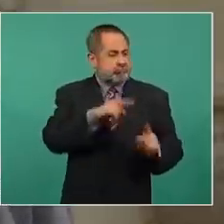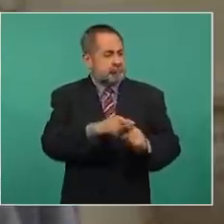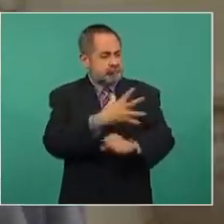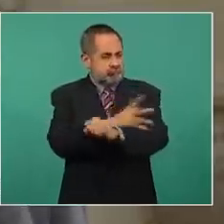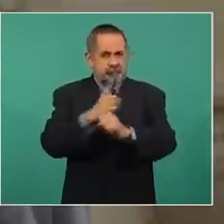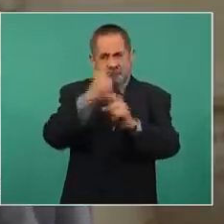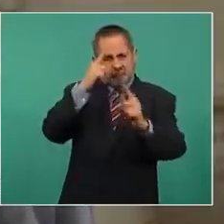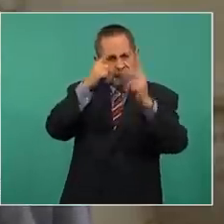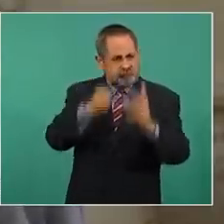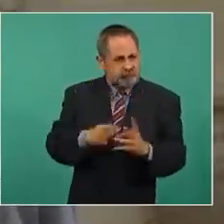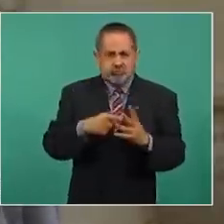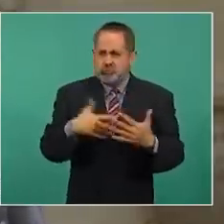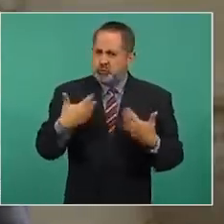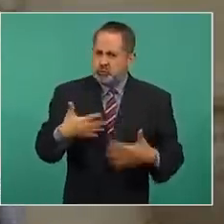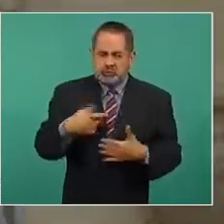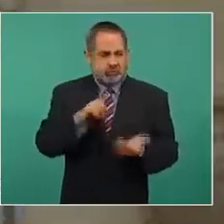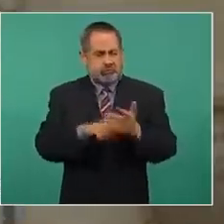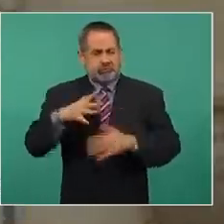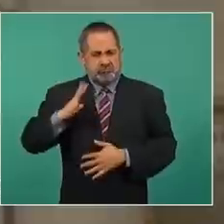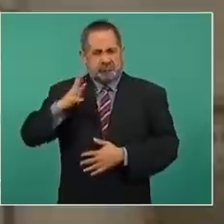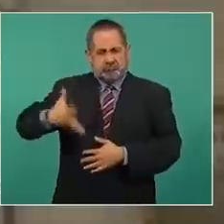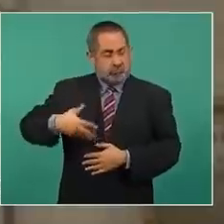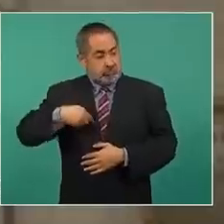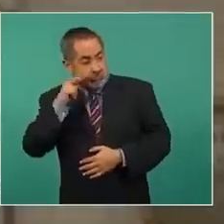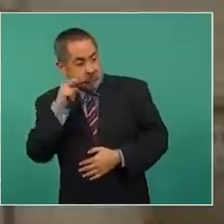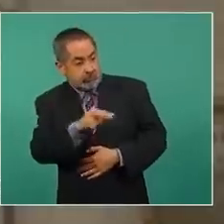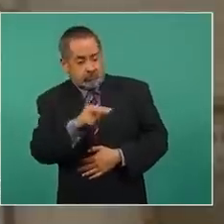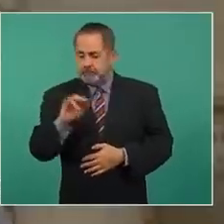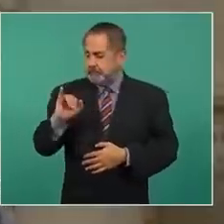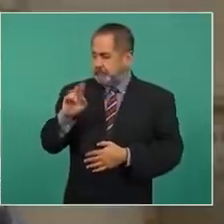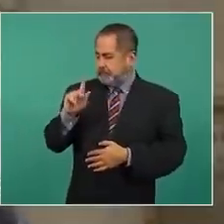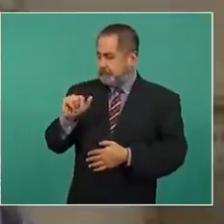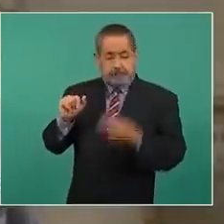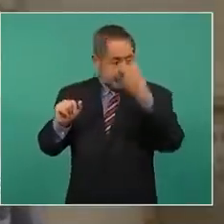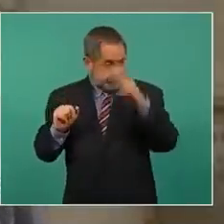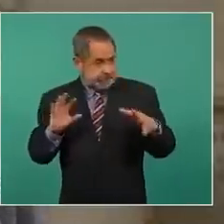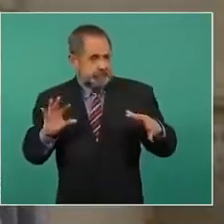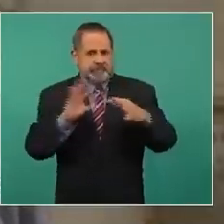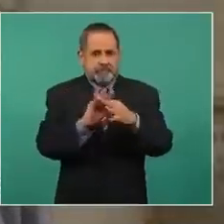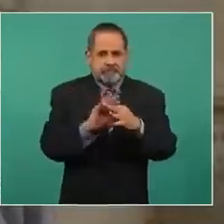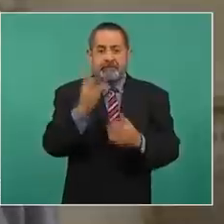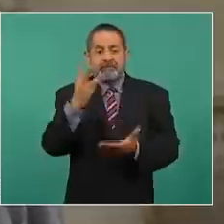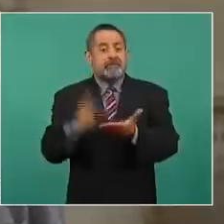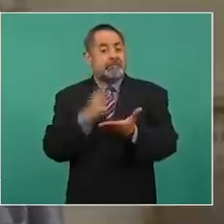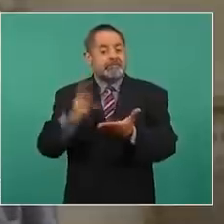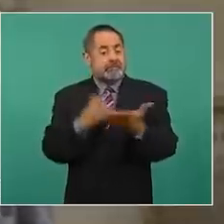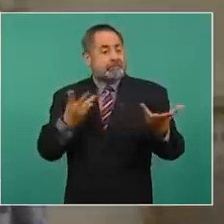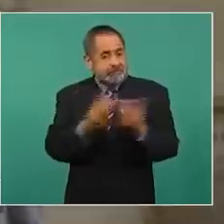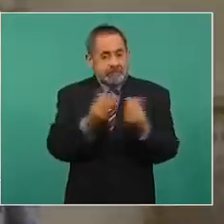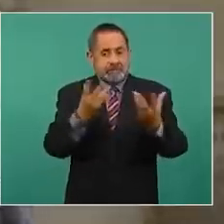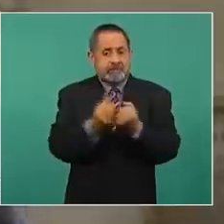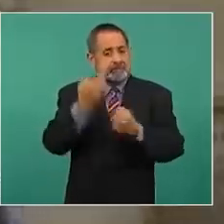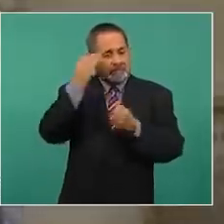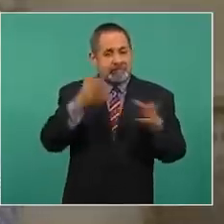principios y estoy oroso de que Irlanda y meo comparten por tercera ocasión un